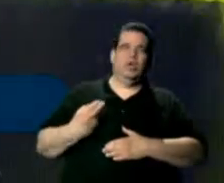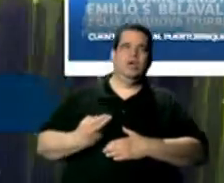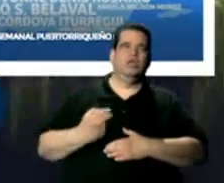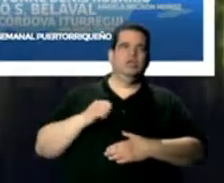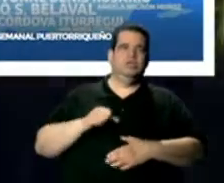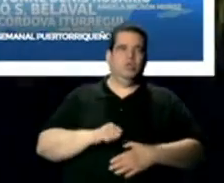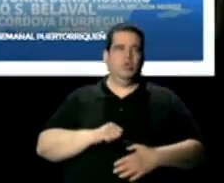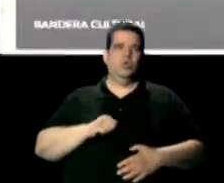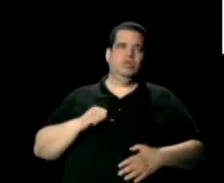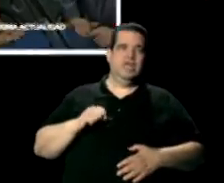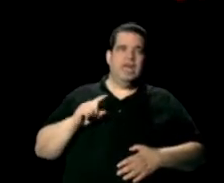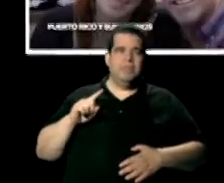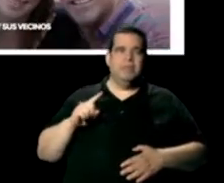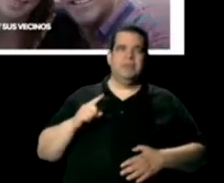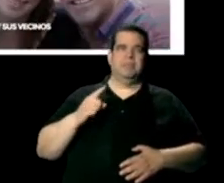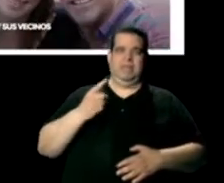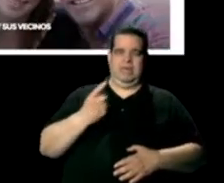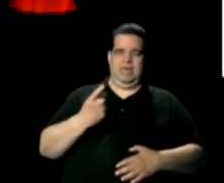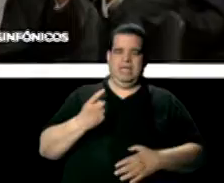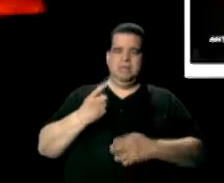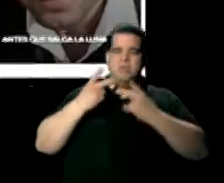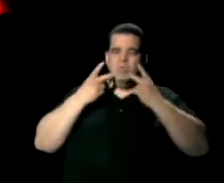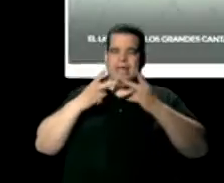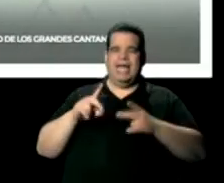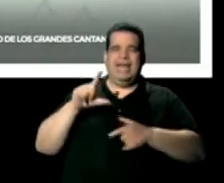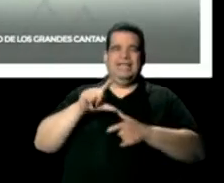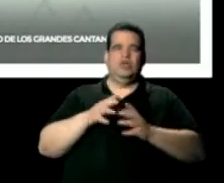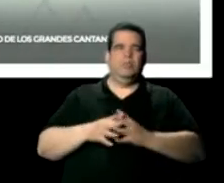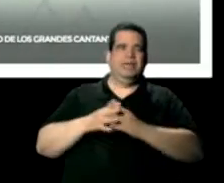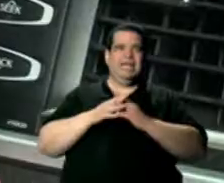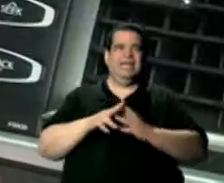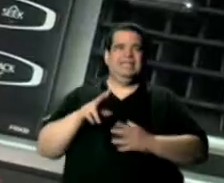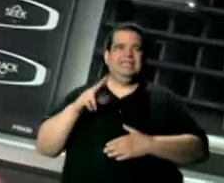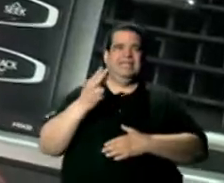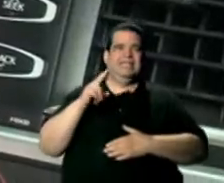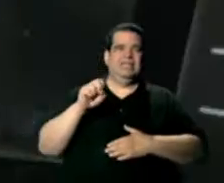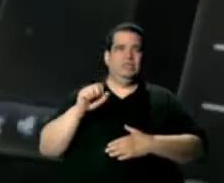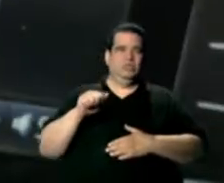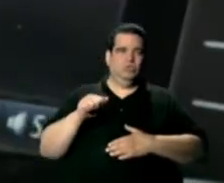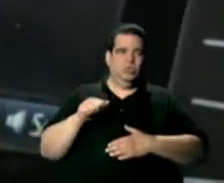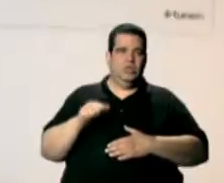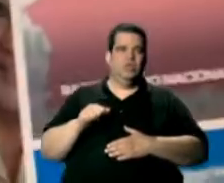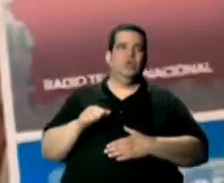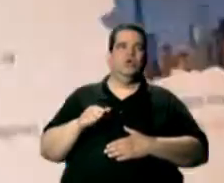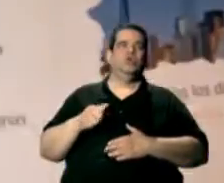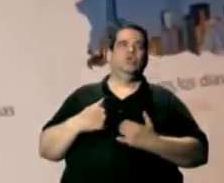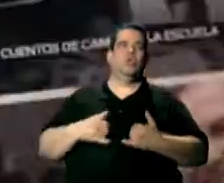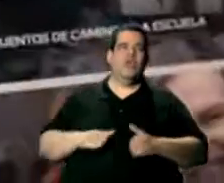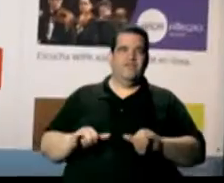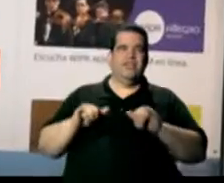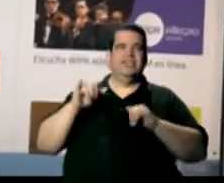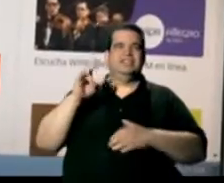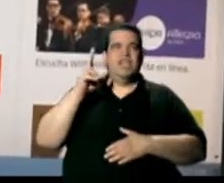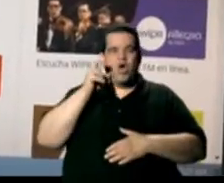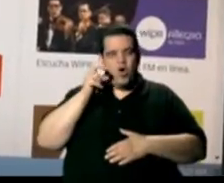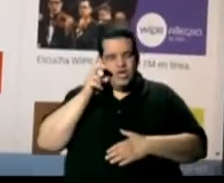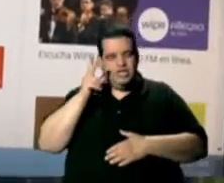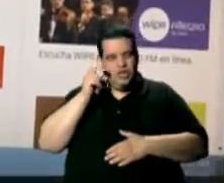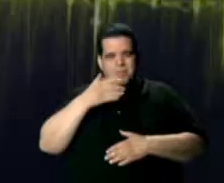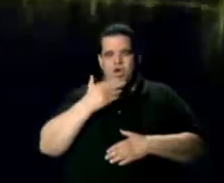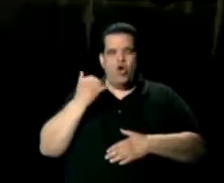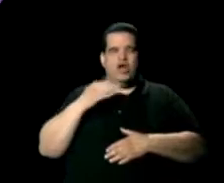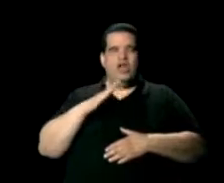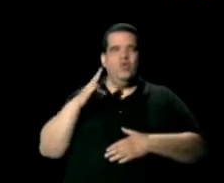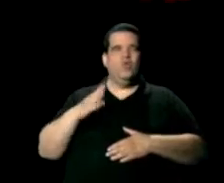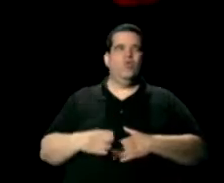decir que la primera estación pública en Latinoamérica y la tercera en Estados Unidos y sus territorios aún suena, y suena mejor que nunca.